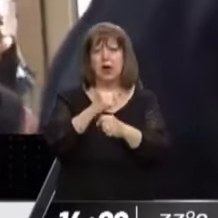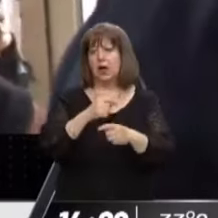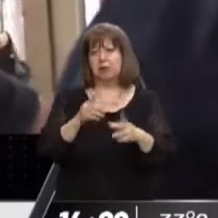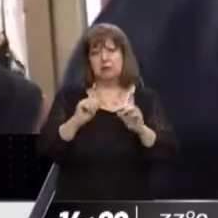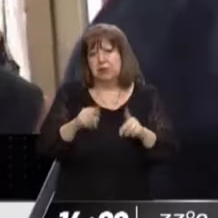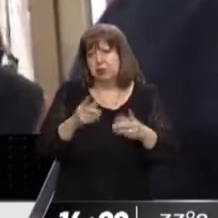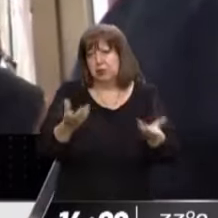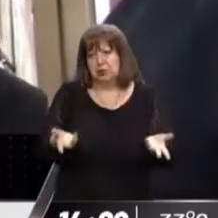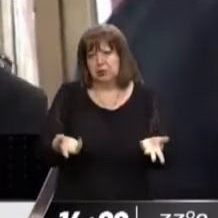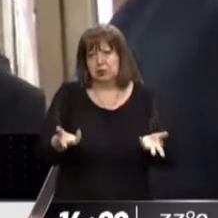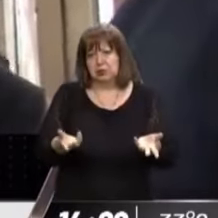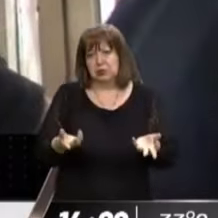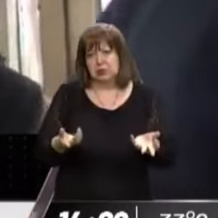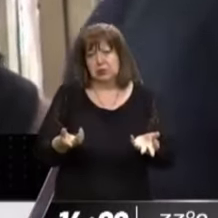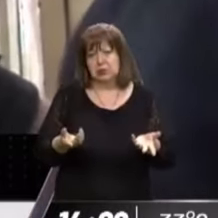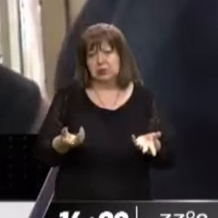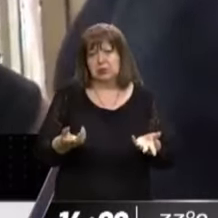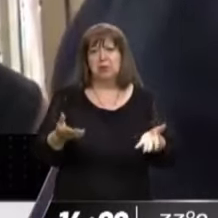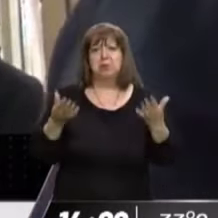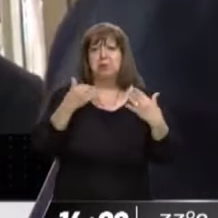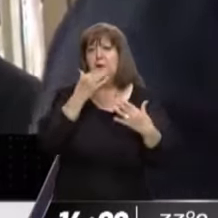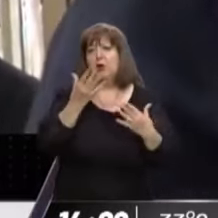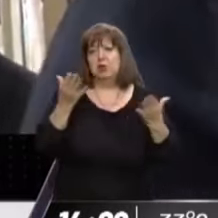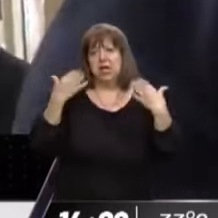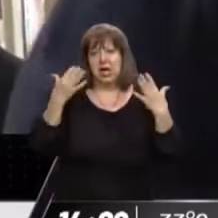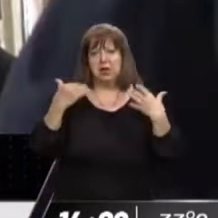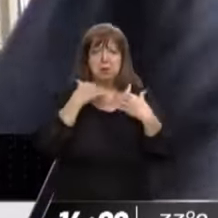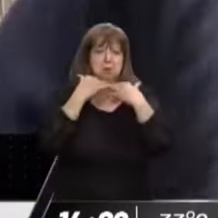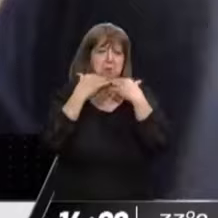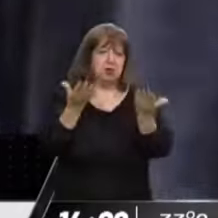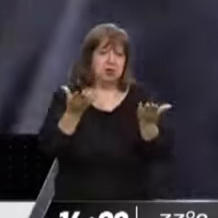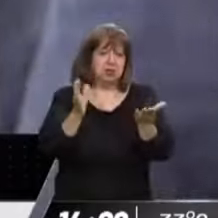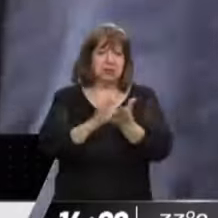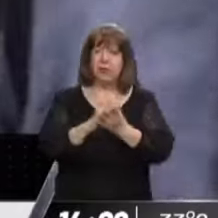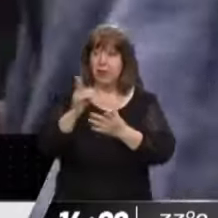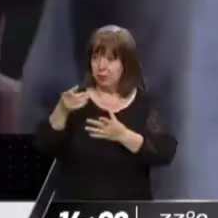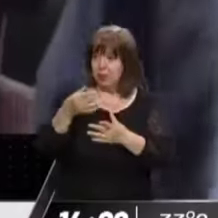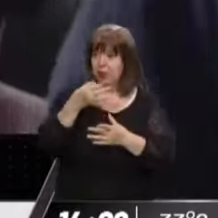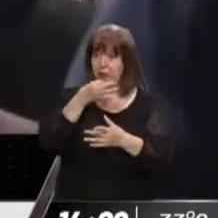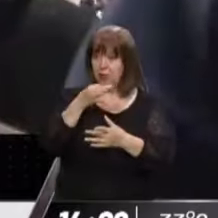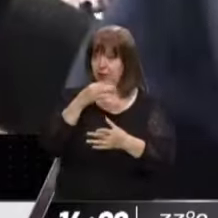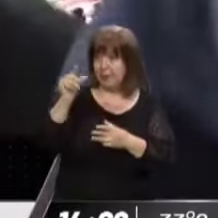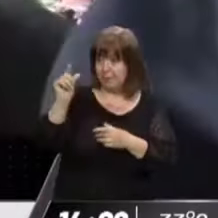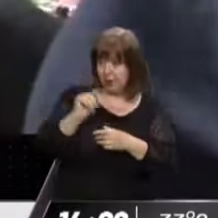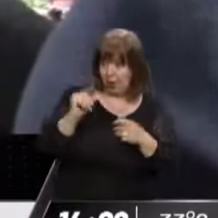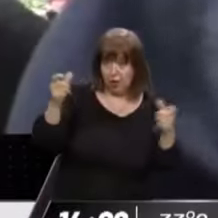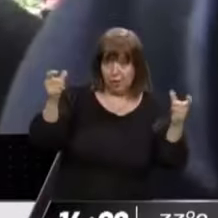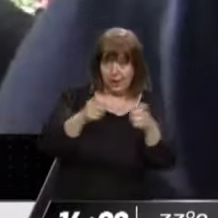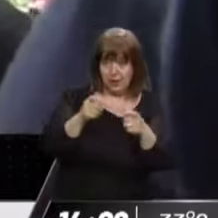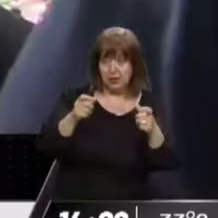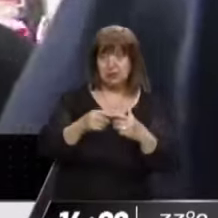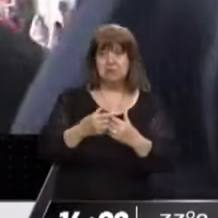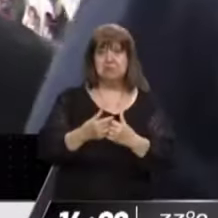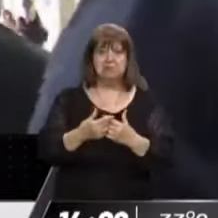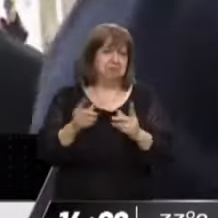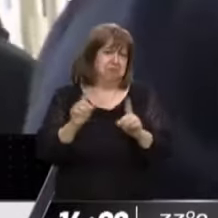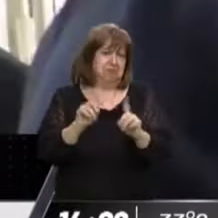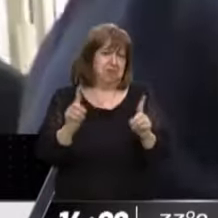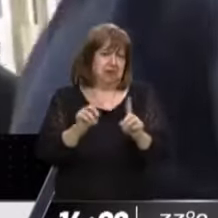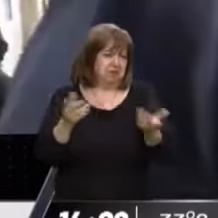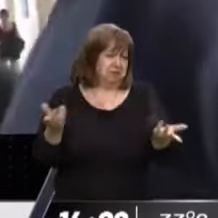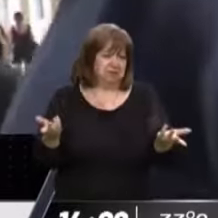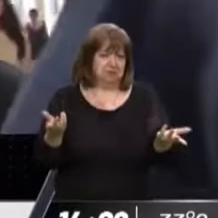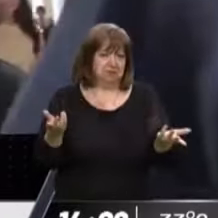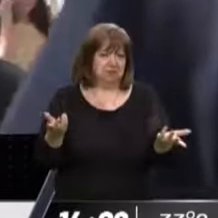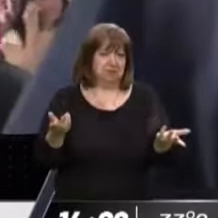laburando. Siempre, ¿no? Siempre, nada, el calor, nada. Hay que... Escúchame, ¿te afecta las ventas menos gente en el centro con tanto calor?